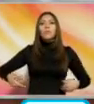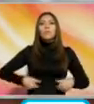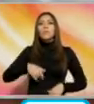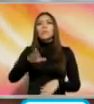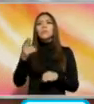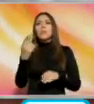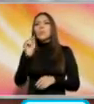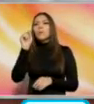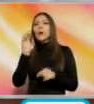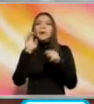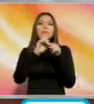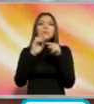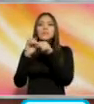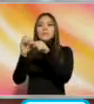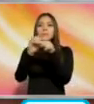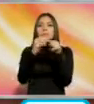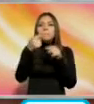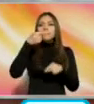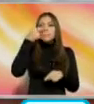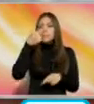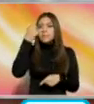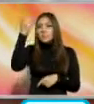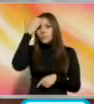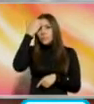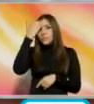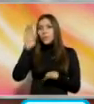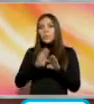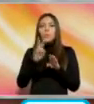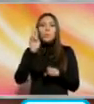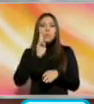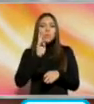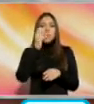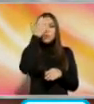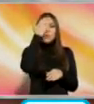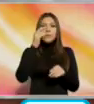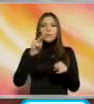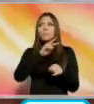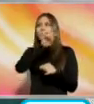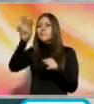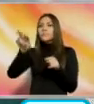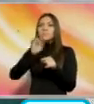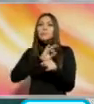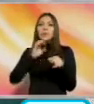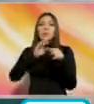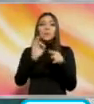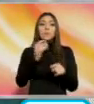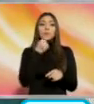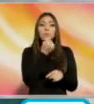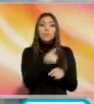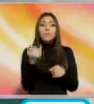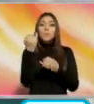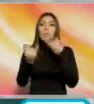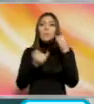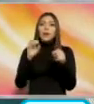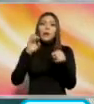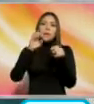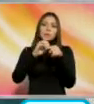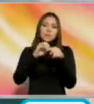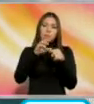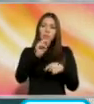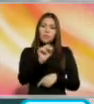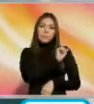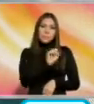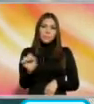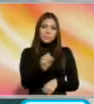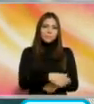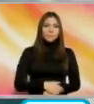probar y a conocer su entorno y a Sí. conocer tu aroma a través de la mordida. Entonces, Sí. imagínate, un niño pequeño sí lo puede lastimar. Es más por jugar que Es realmente más por ser por jugar. agresivo.